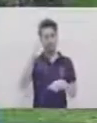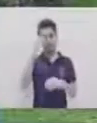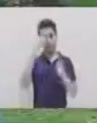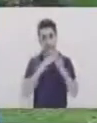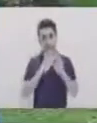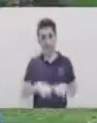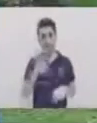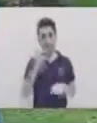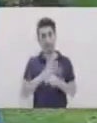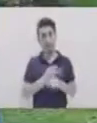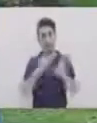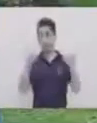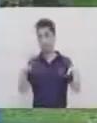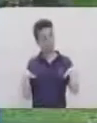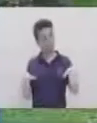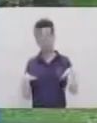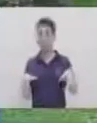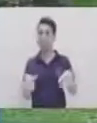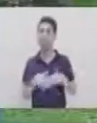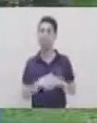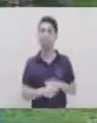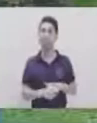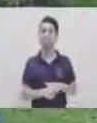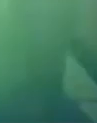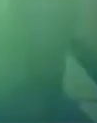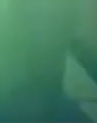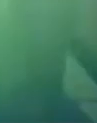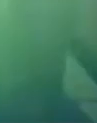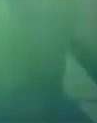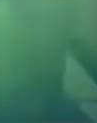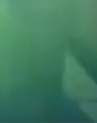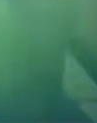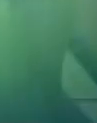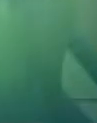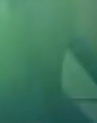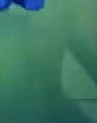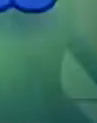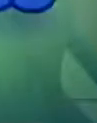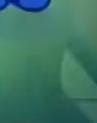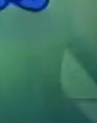programa Aprendo en Casa y recuerden que Guatemala no se detiene.